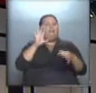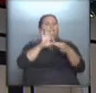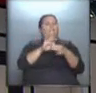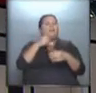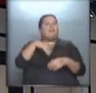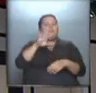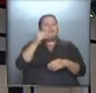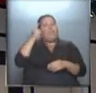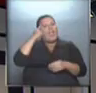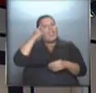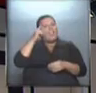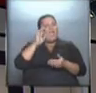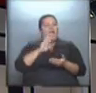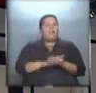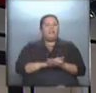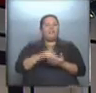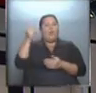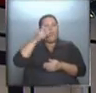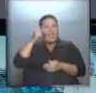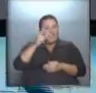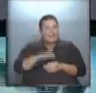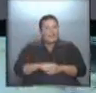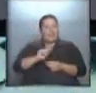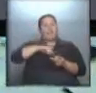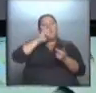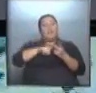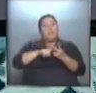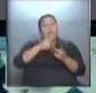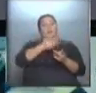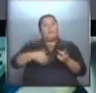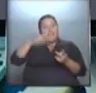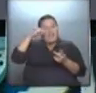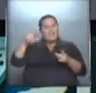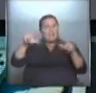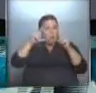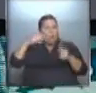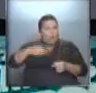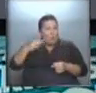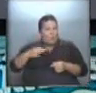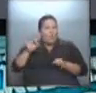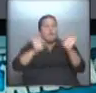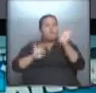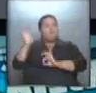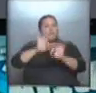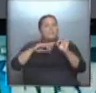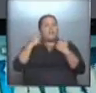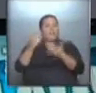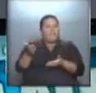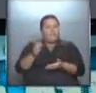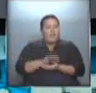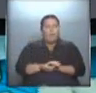muchas de las coordenadas ideológicas consignadas respecto al kirchnerismo. Segundo lugar, la presidenta tiene buena imagen en un porcentaje importante de